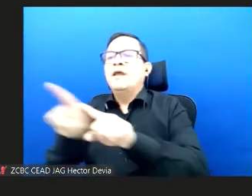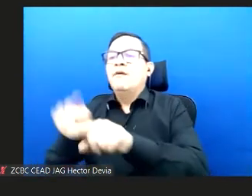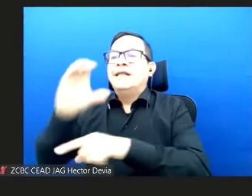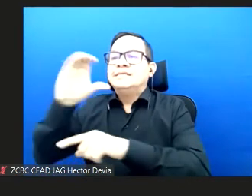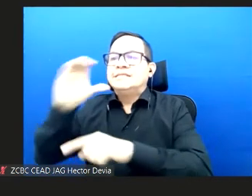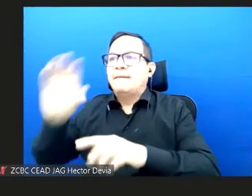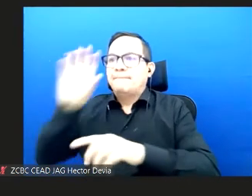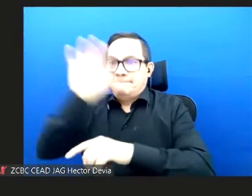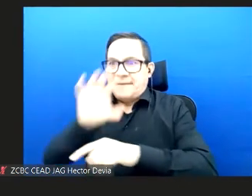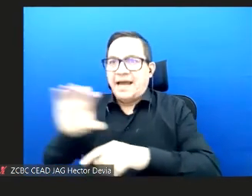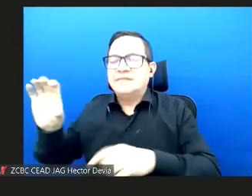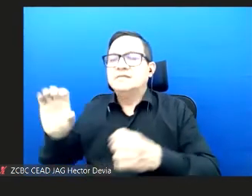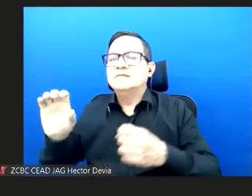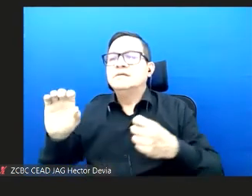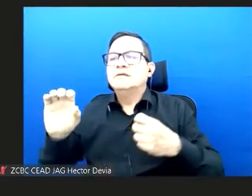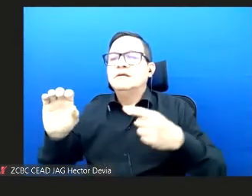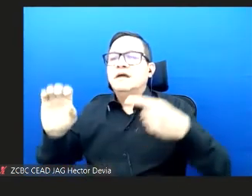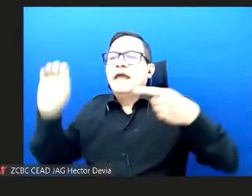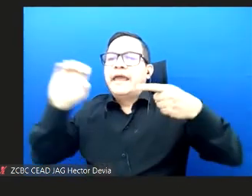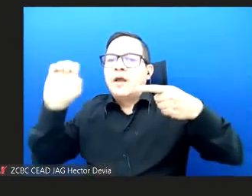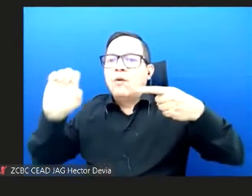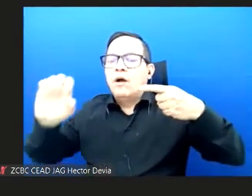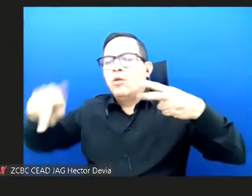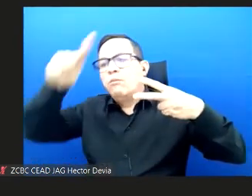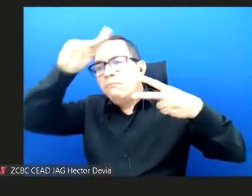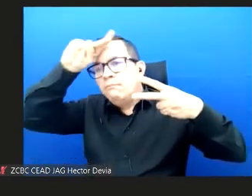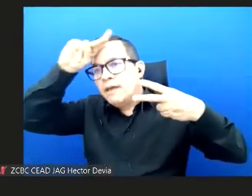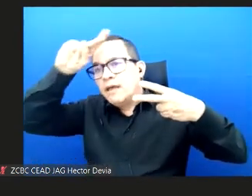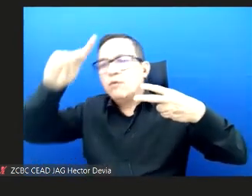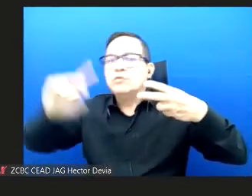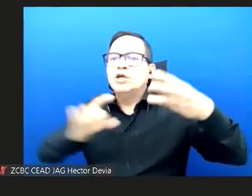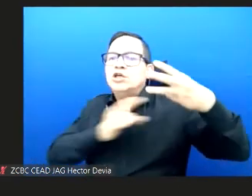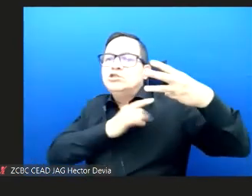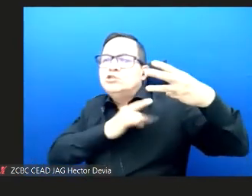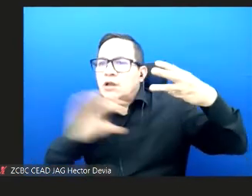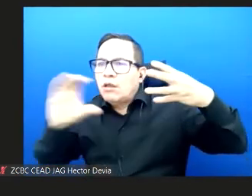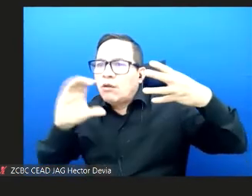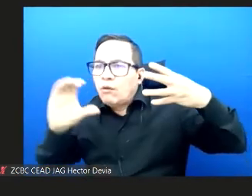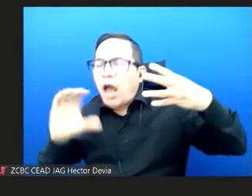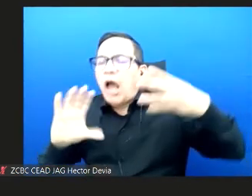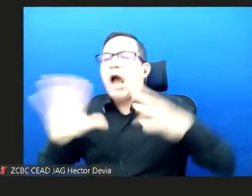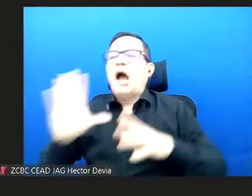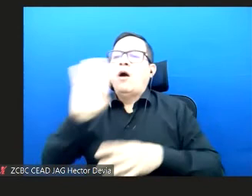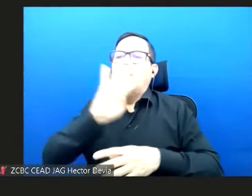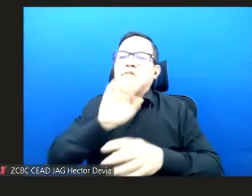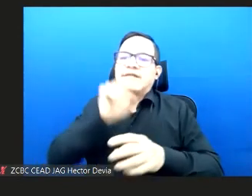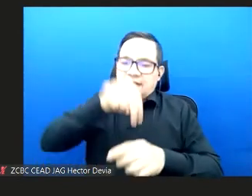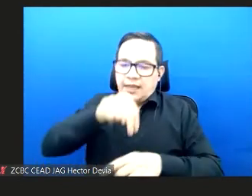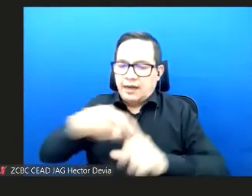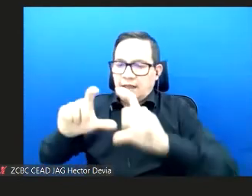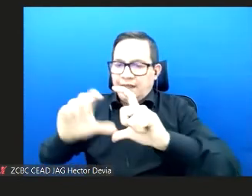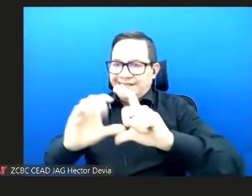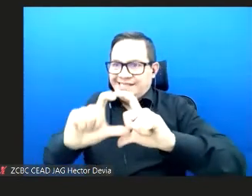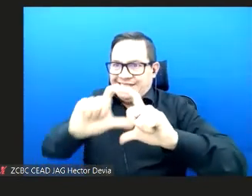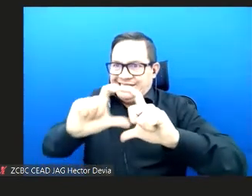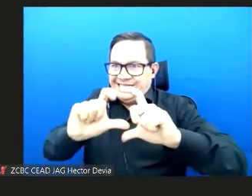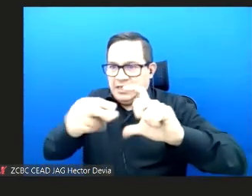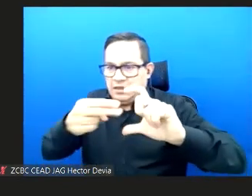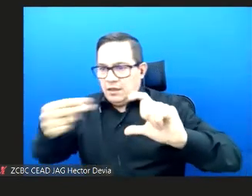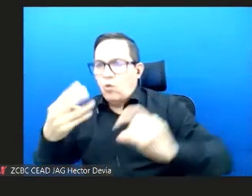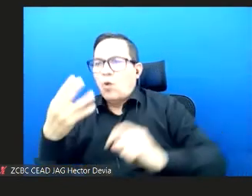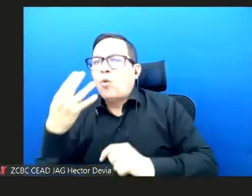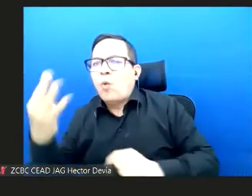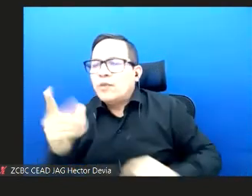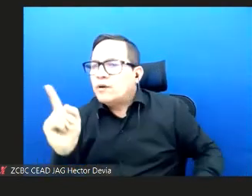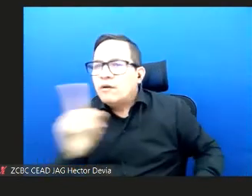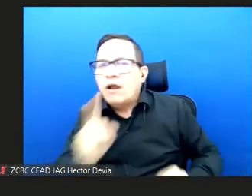países, tenemos 4 países. Entonces lo representamos con n, el nombre del